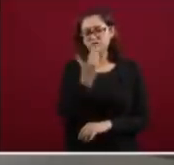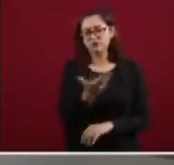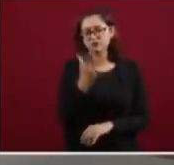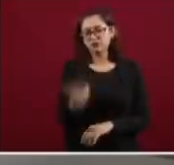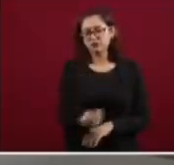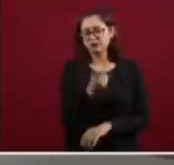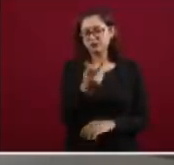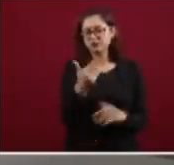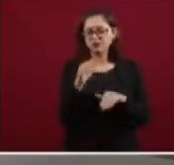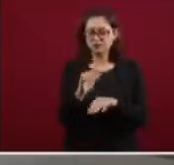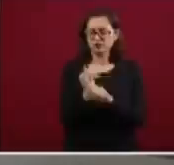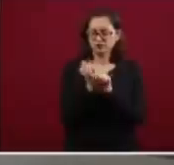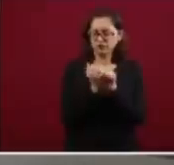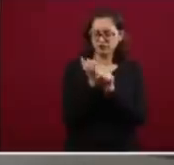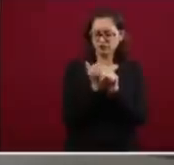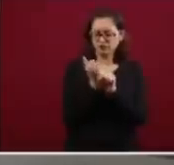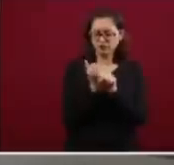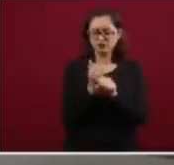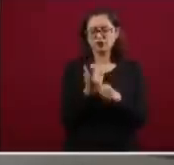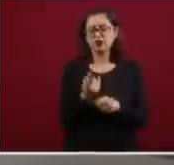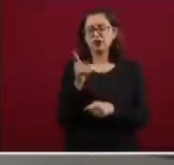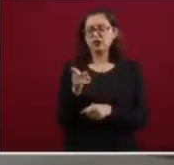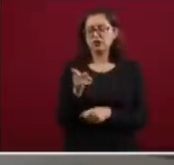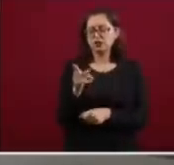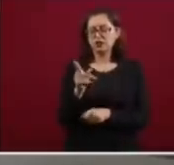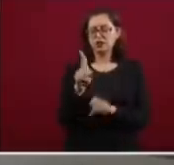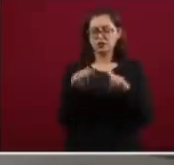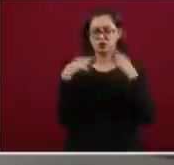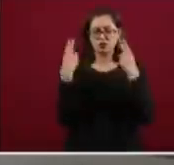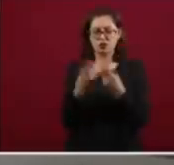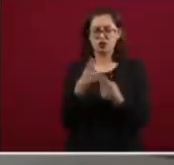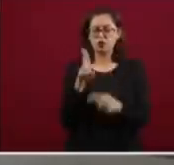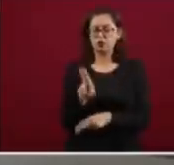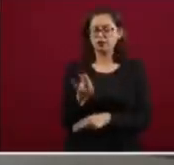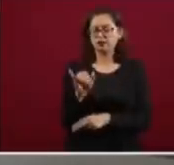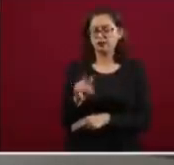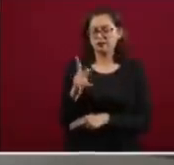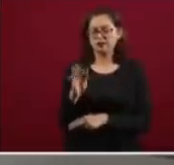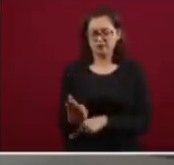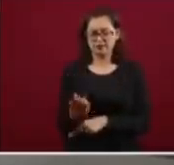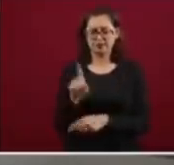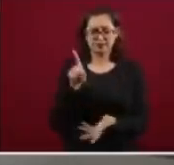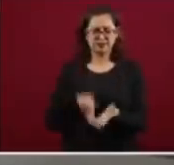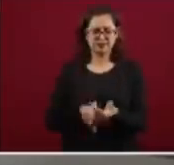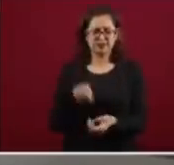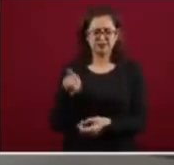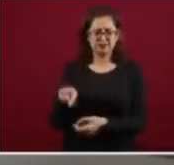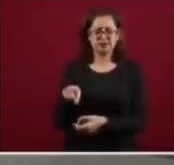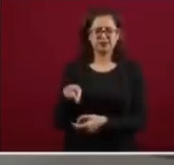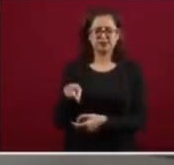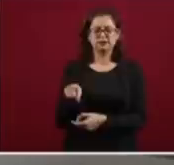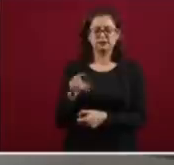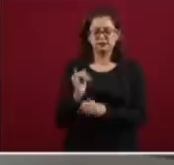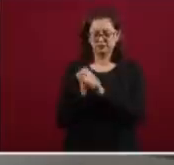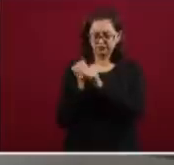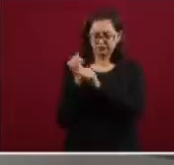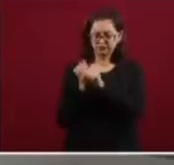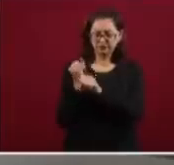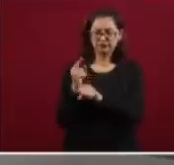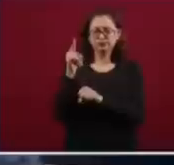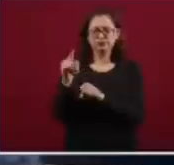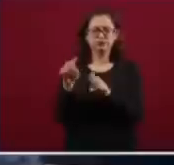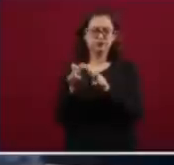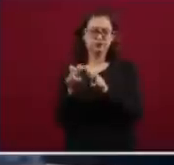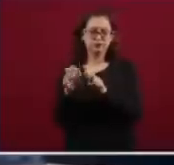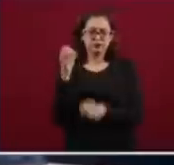acerca de que la unidad de inteligencia financiera e indaga a un magistrado del tribunal